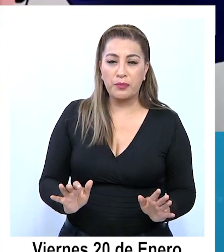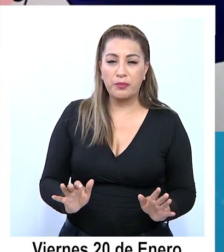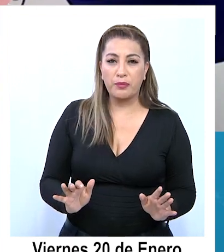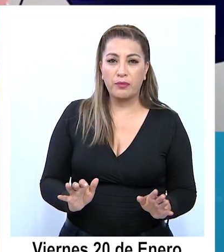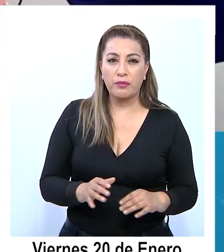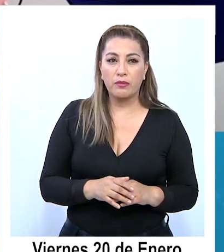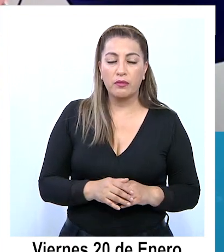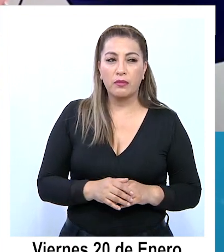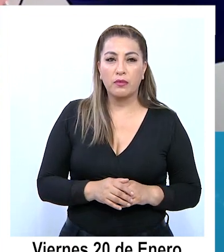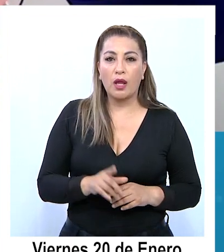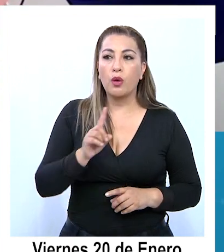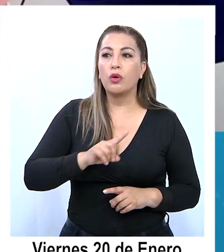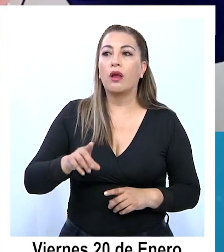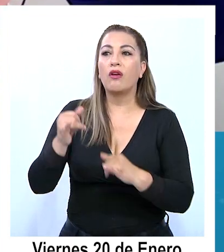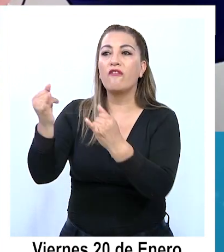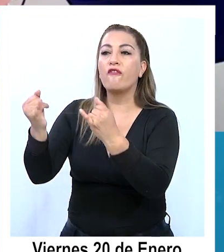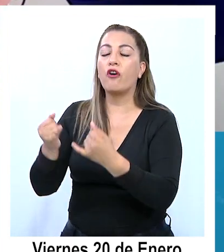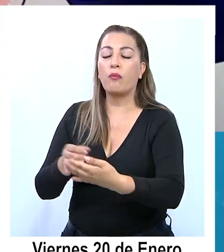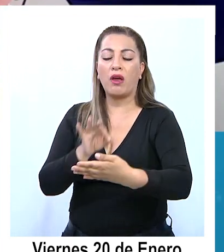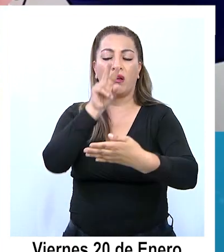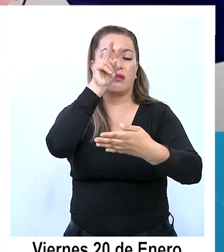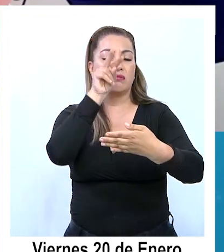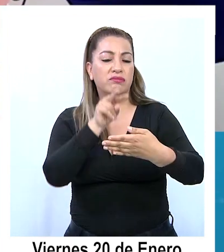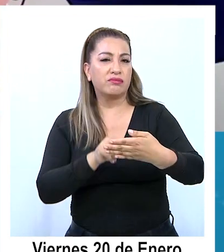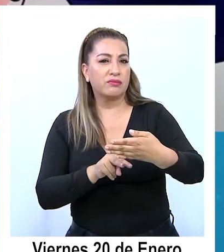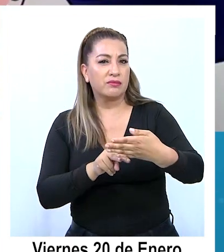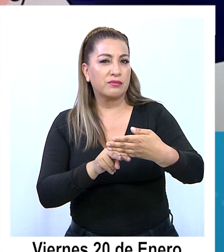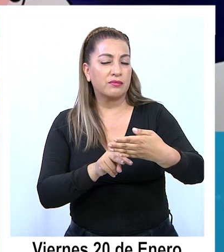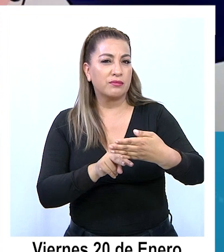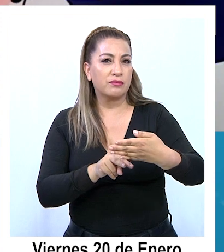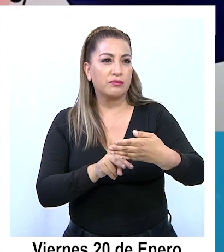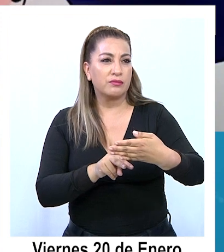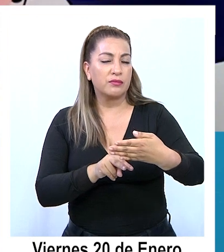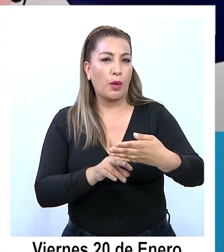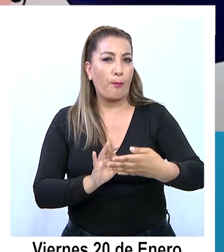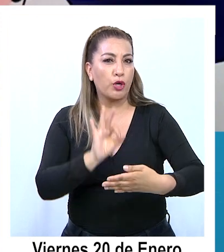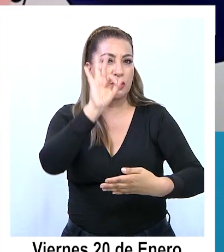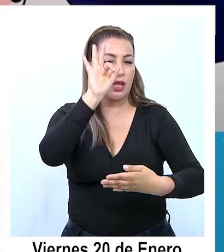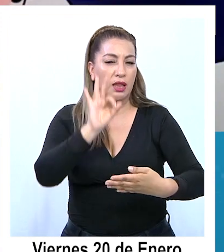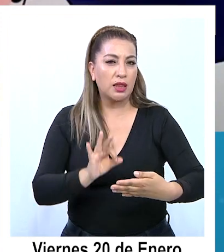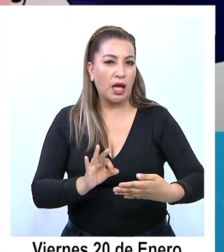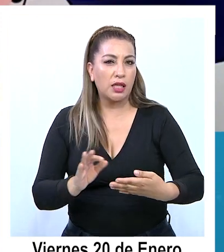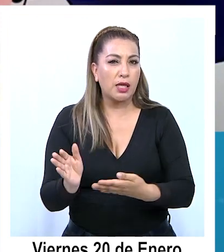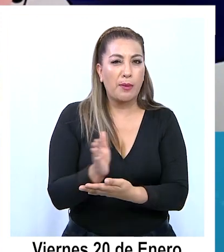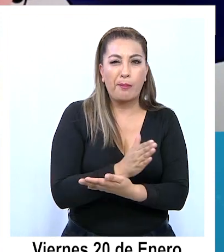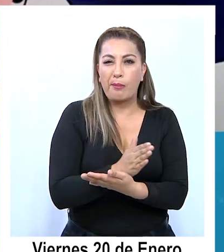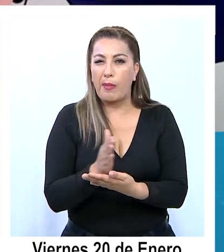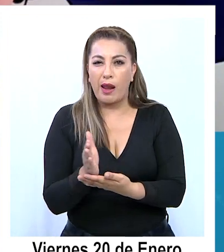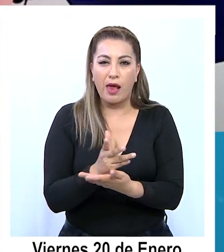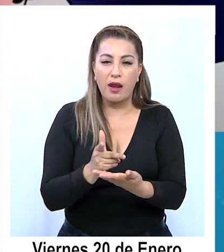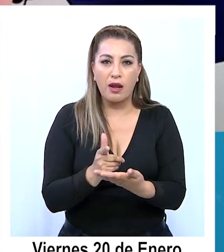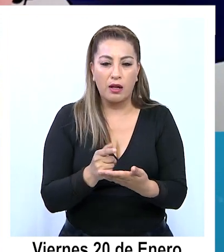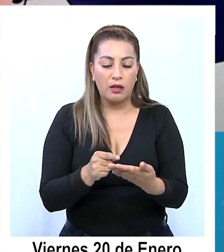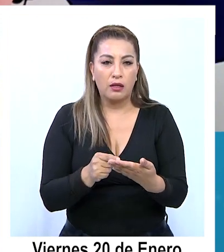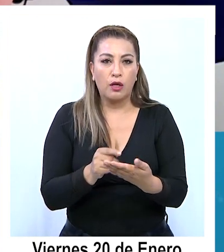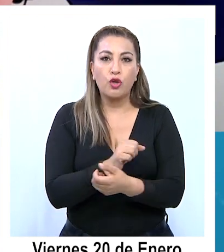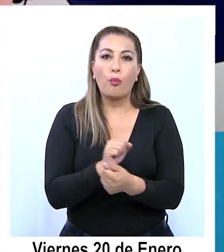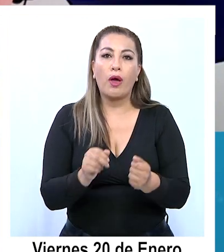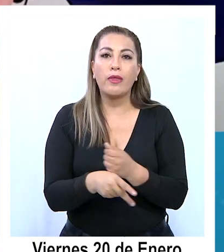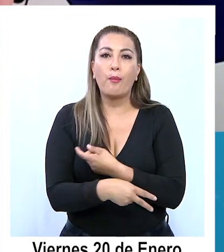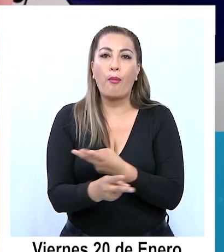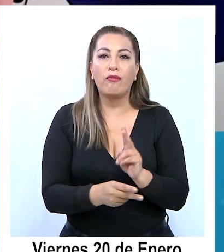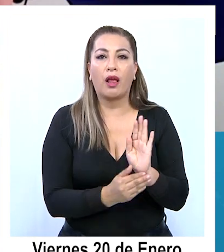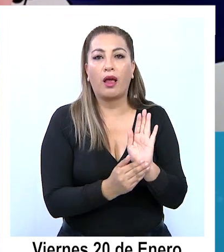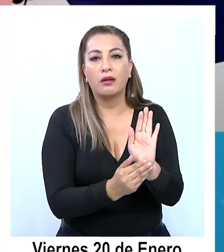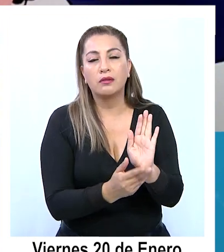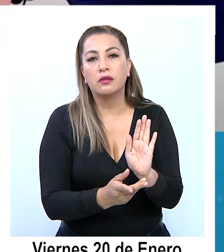se nos da cuenta más detalladamente de números, de estrategias, que no pueden ser públicas